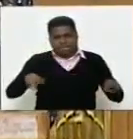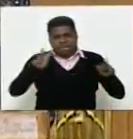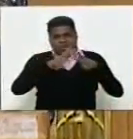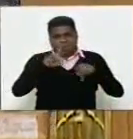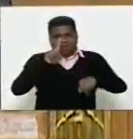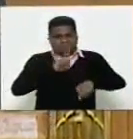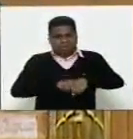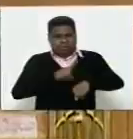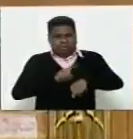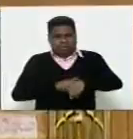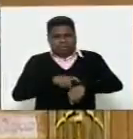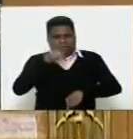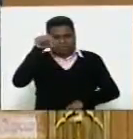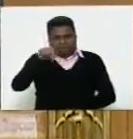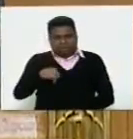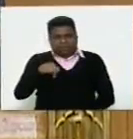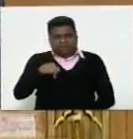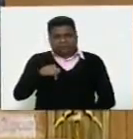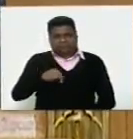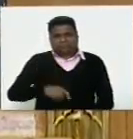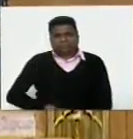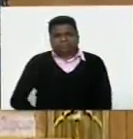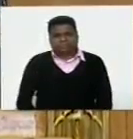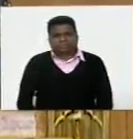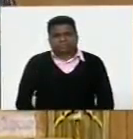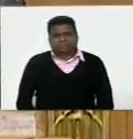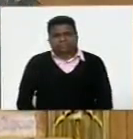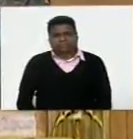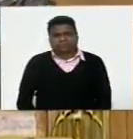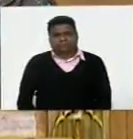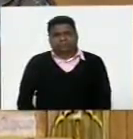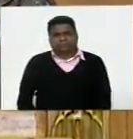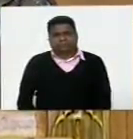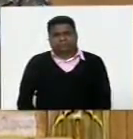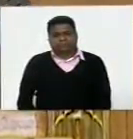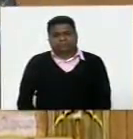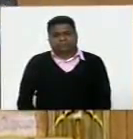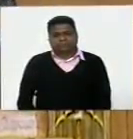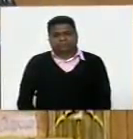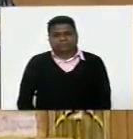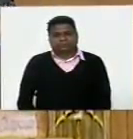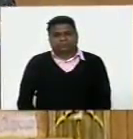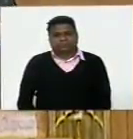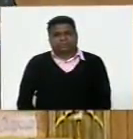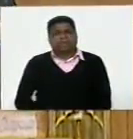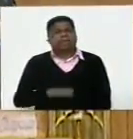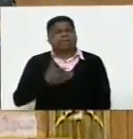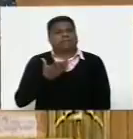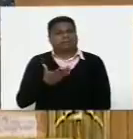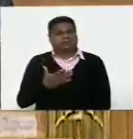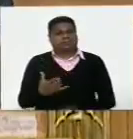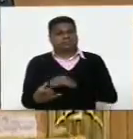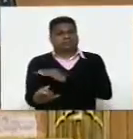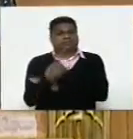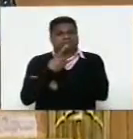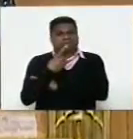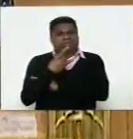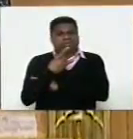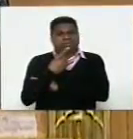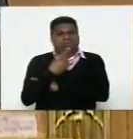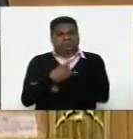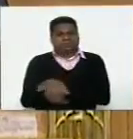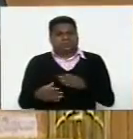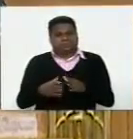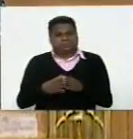este instante de la batalla. Por eso el enemigo, gran parte